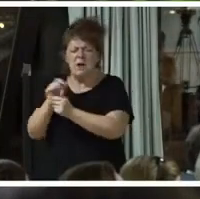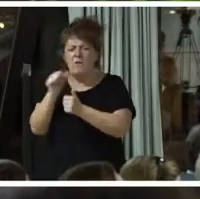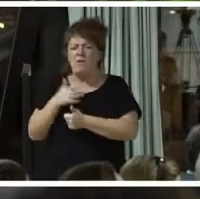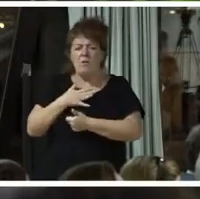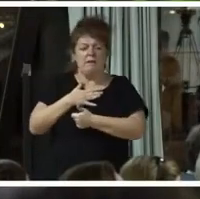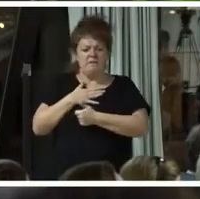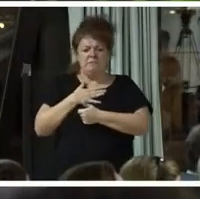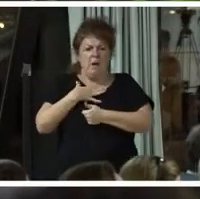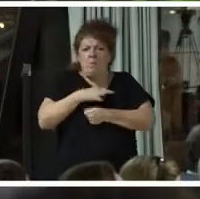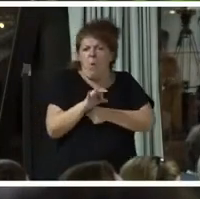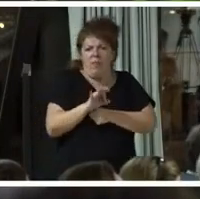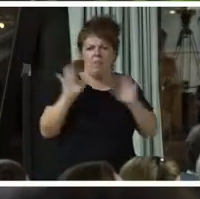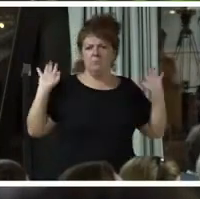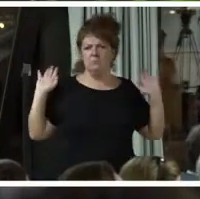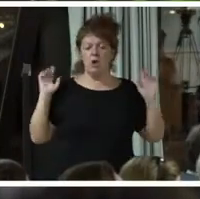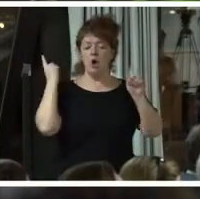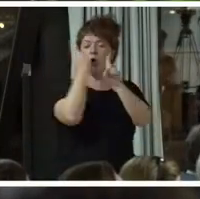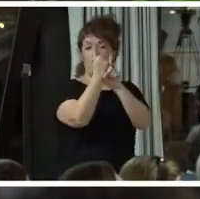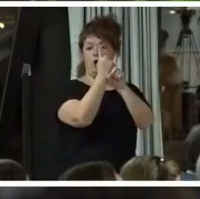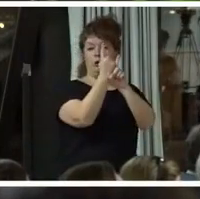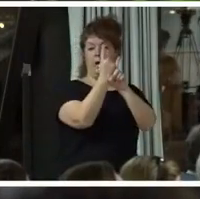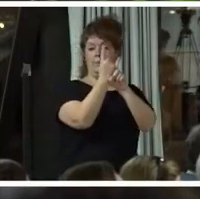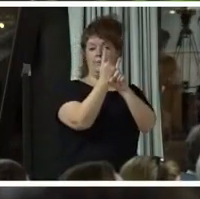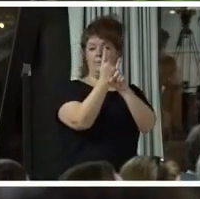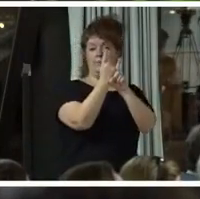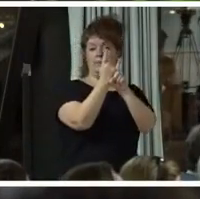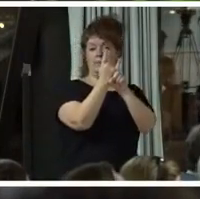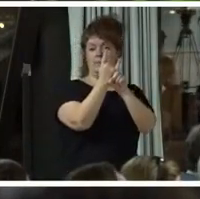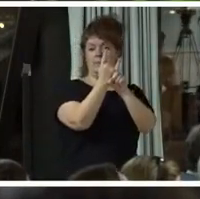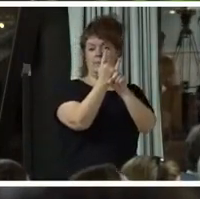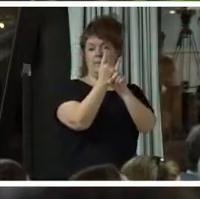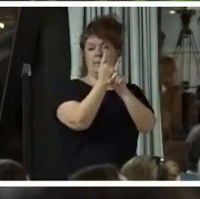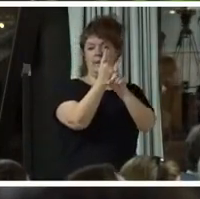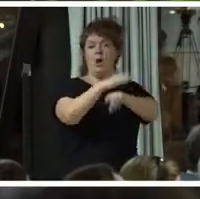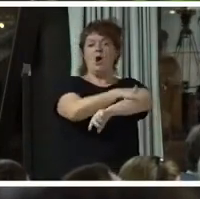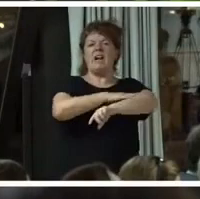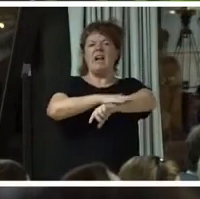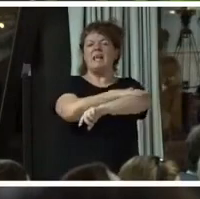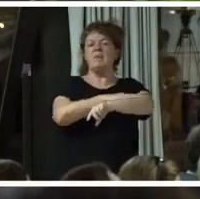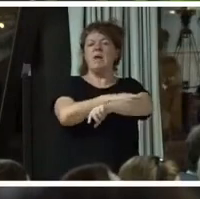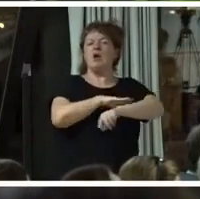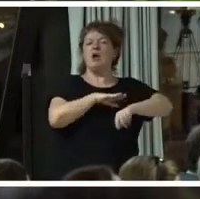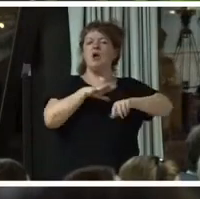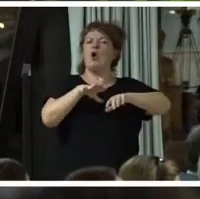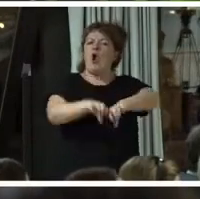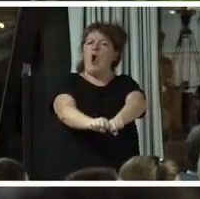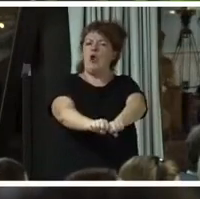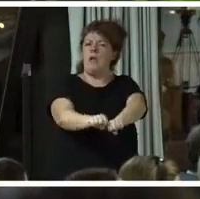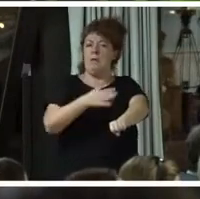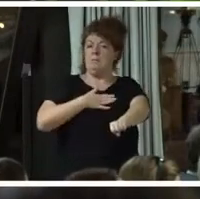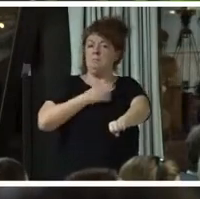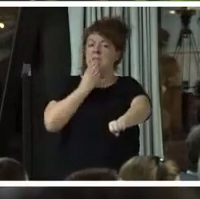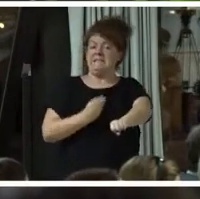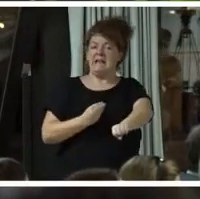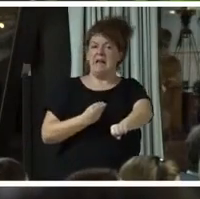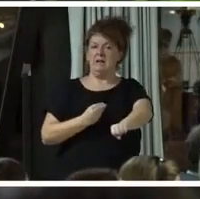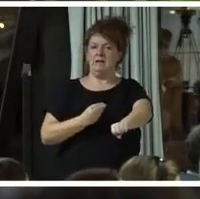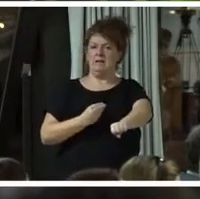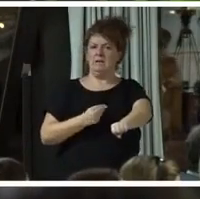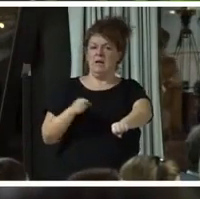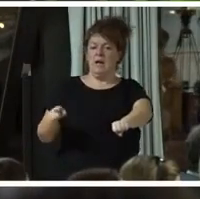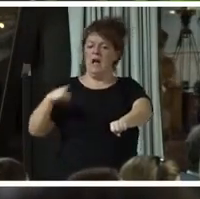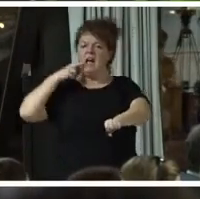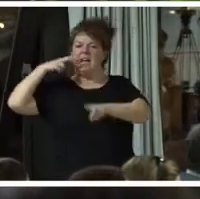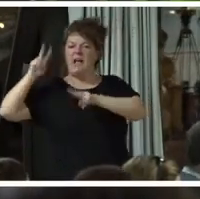estén a su alcance contra eh el régimen colonial en este caso de Israel ello está